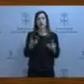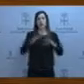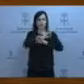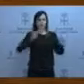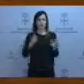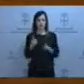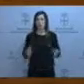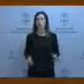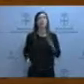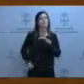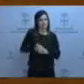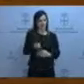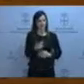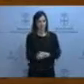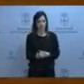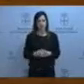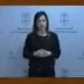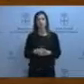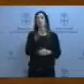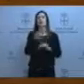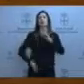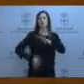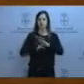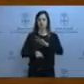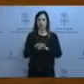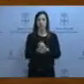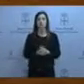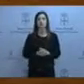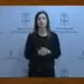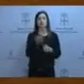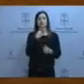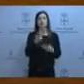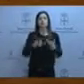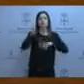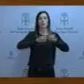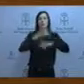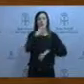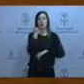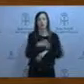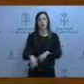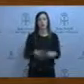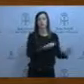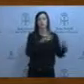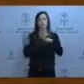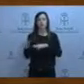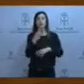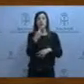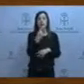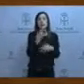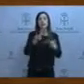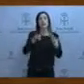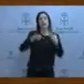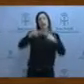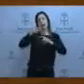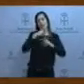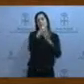todavía hay más, todavía hay más. Que sigamos. Éxodo juvenil. Bueno, da usted una serie de datos sesgados y ya hemos dicho en esta Cámara